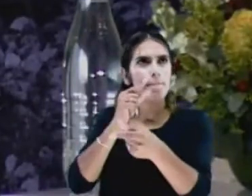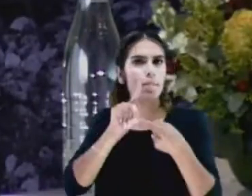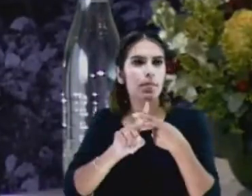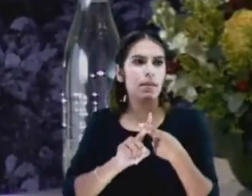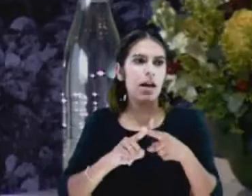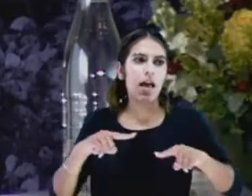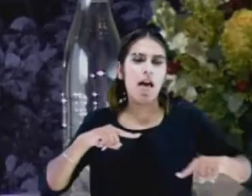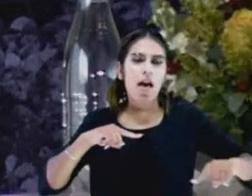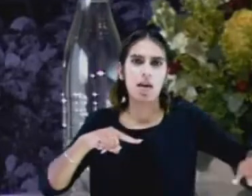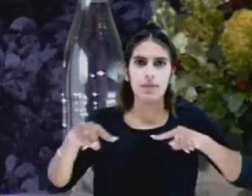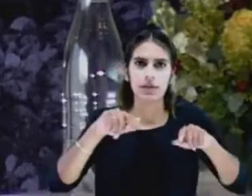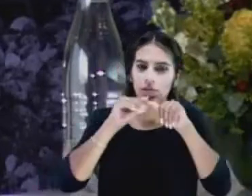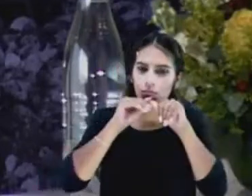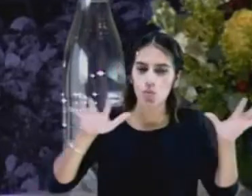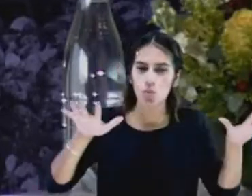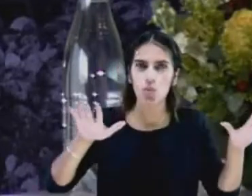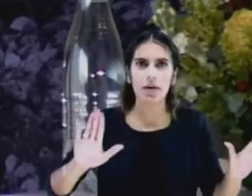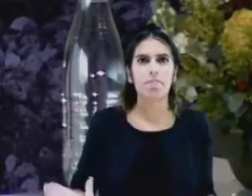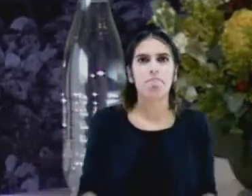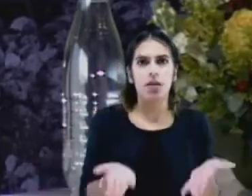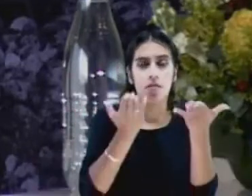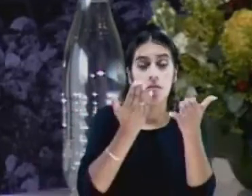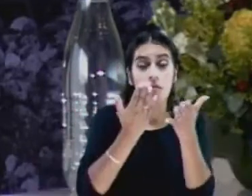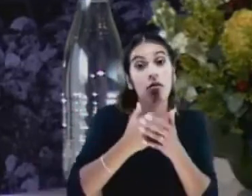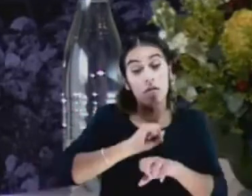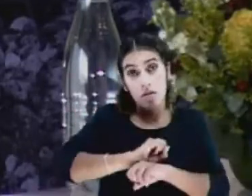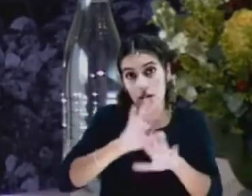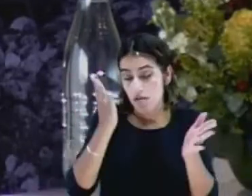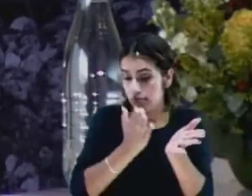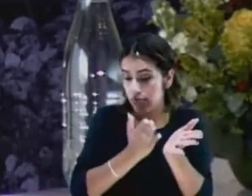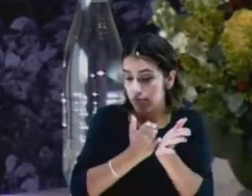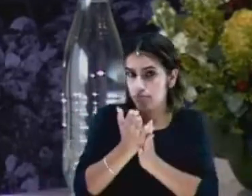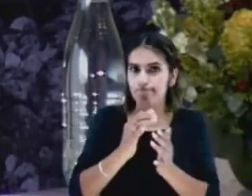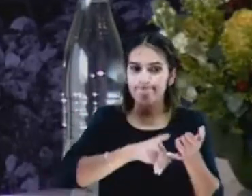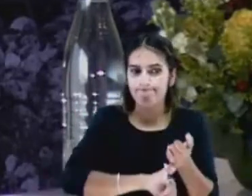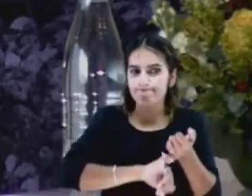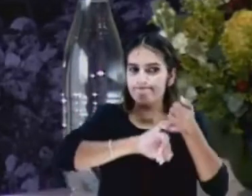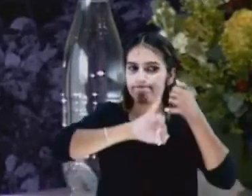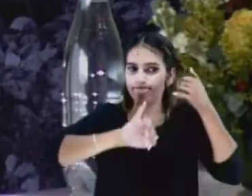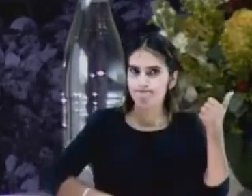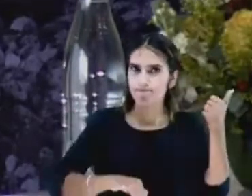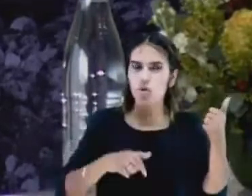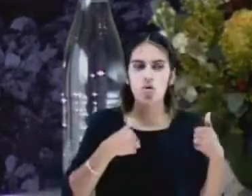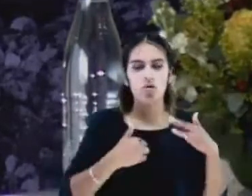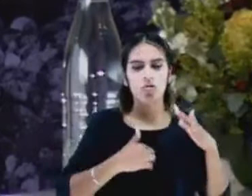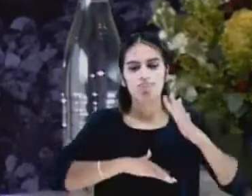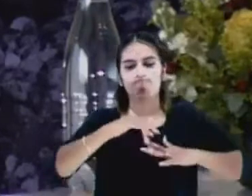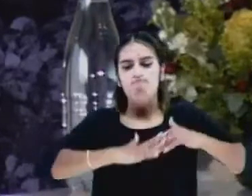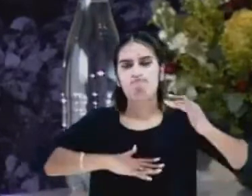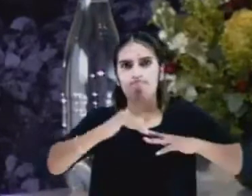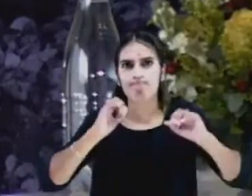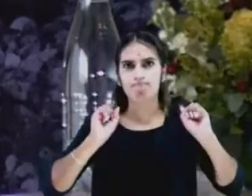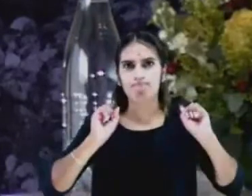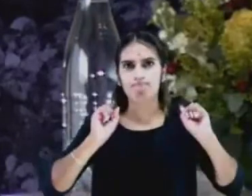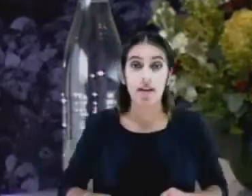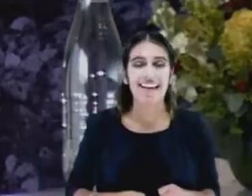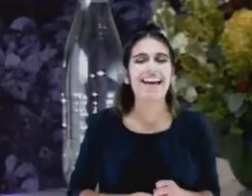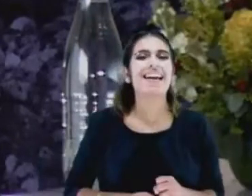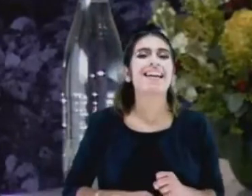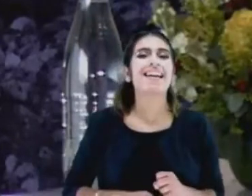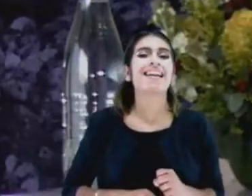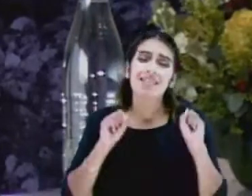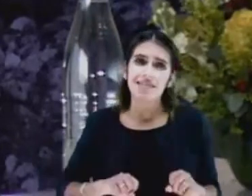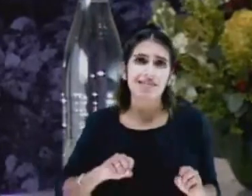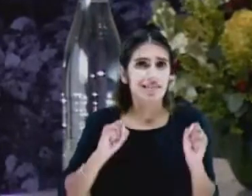manteniendo la independencia y mantiene imparcialidad y creo que podemos hacer mucho labor con acercarnos las